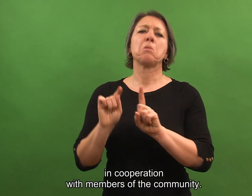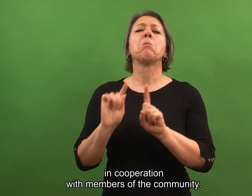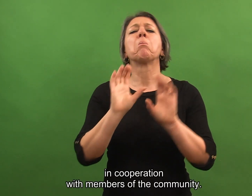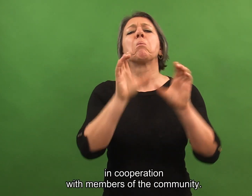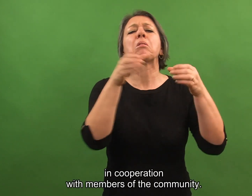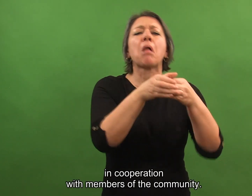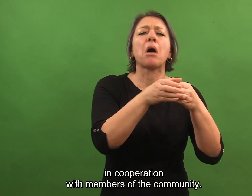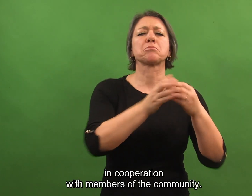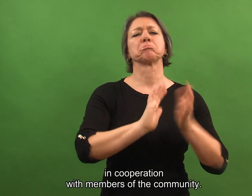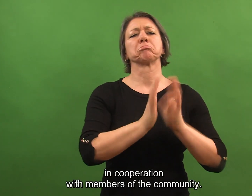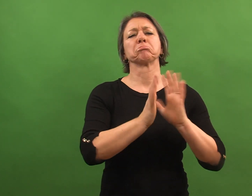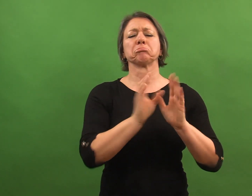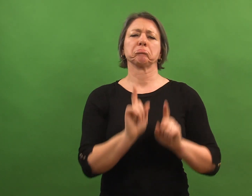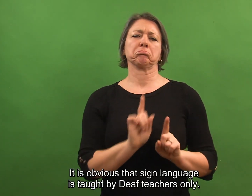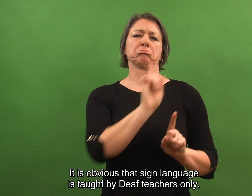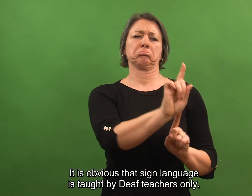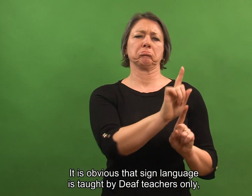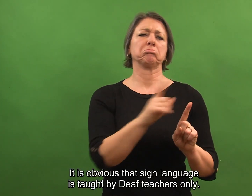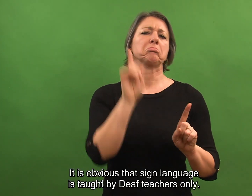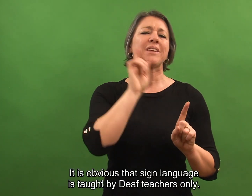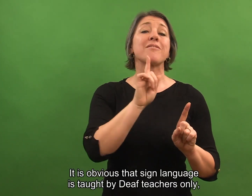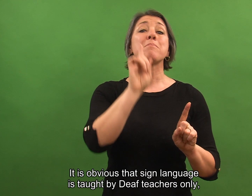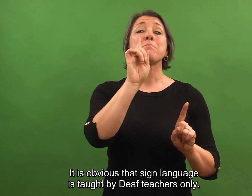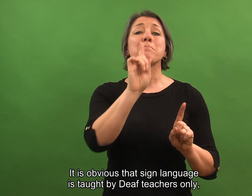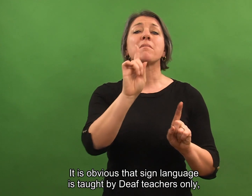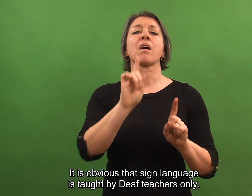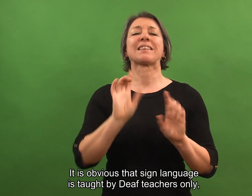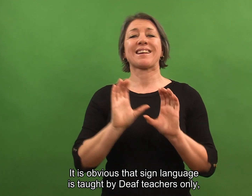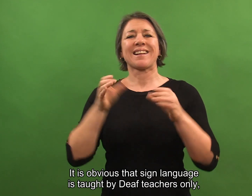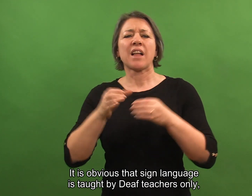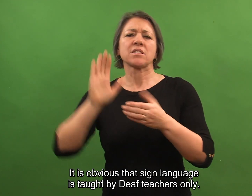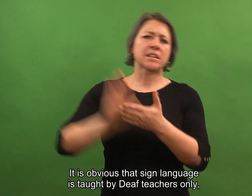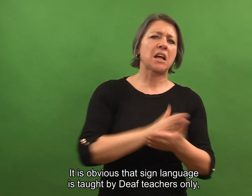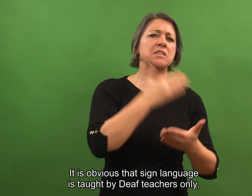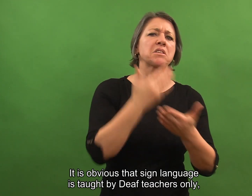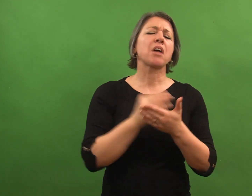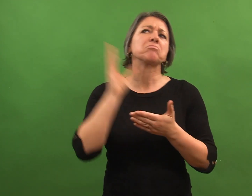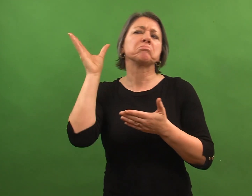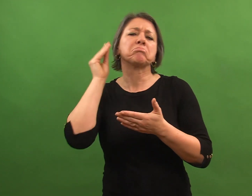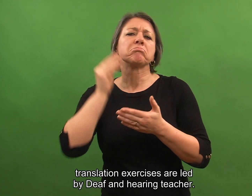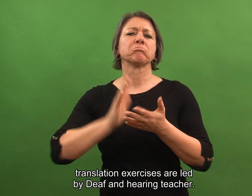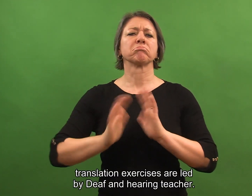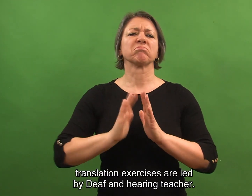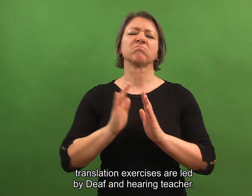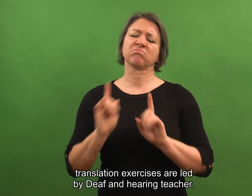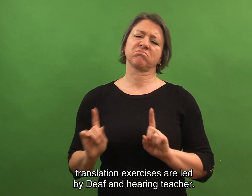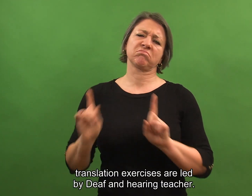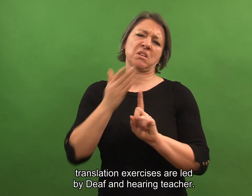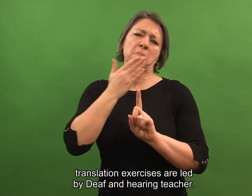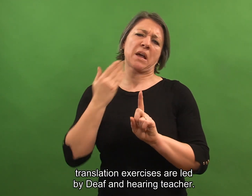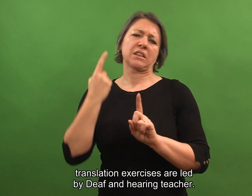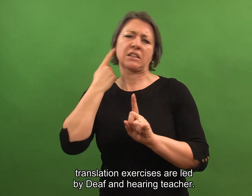necesario incluir expertos de la comunidad sorda y hay que desarrollar las lecciones en cooperación con los miembros de la comunidad porque